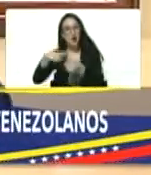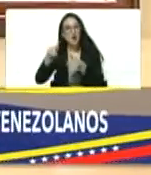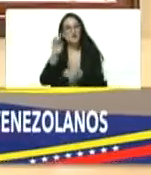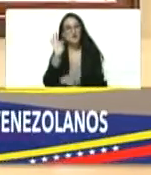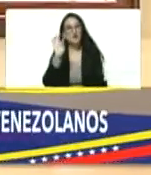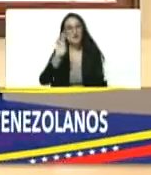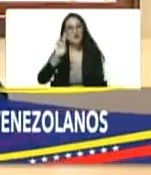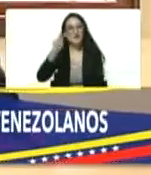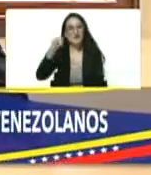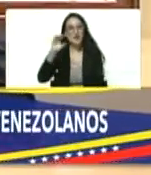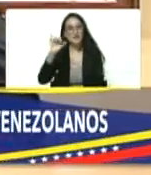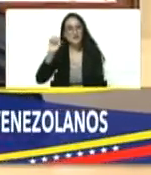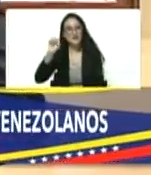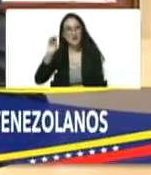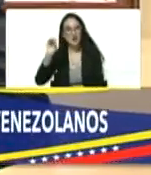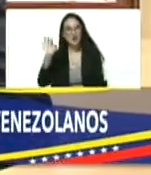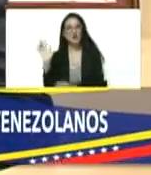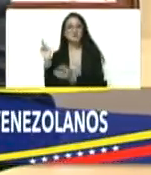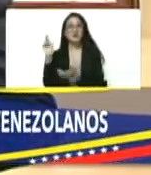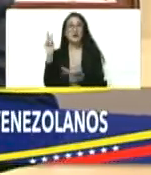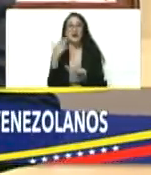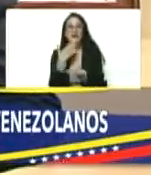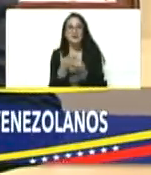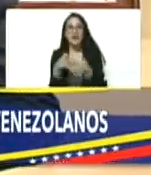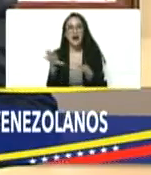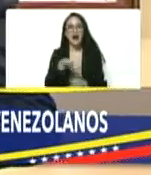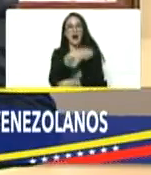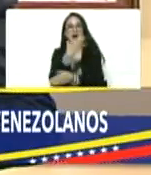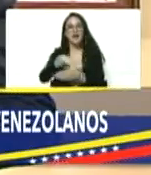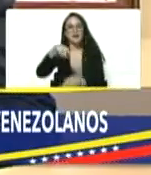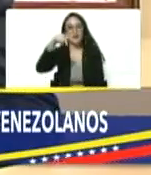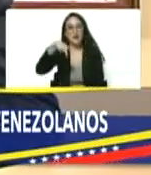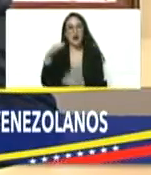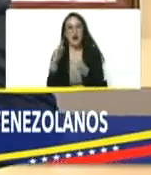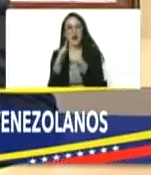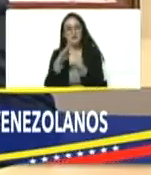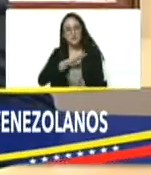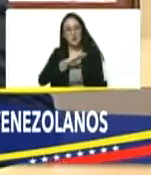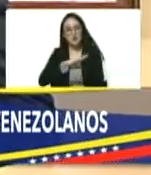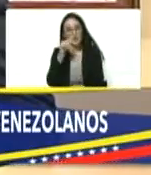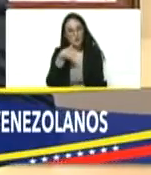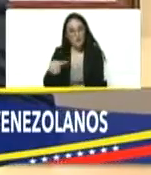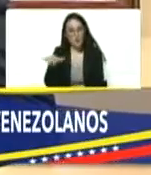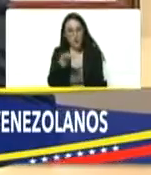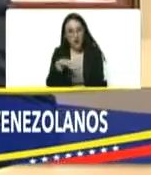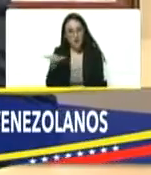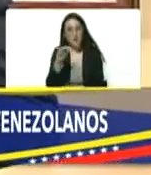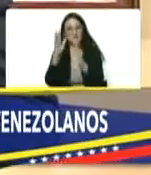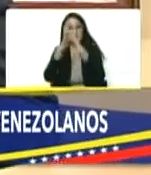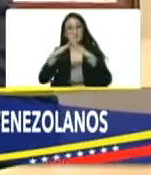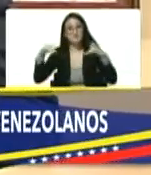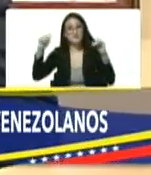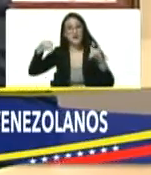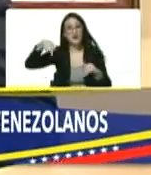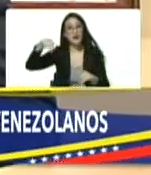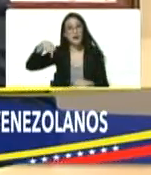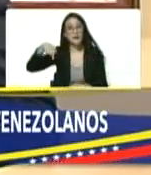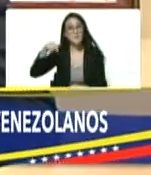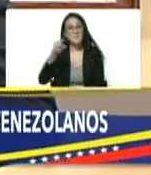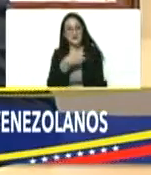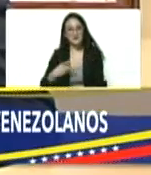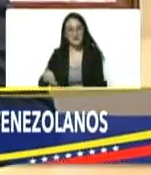Pacheco traer su canto aquí a esta casa del pueblo, al Palacio Presidencial